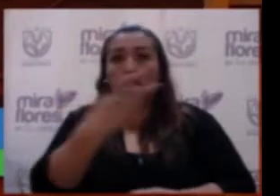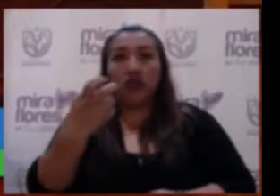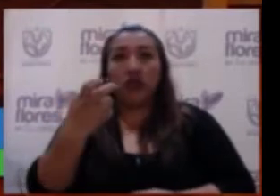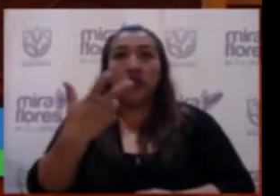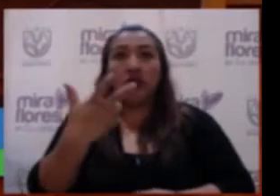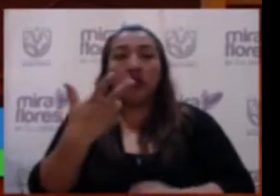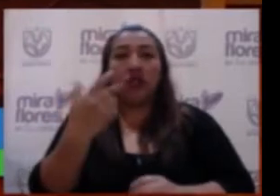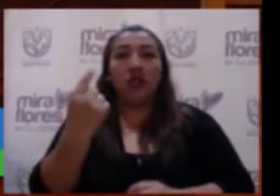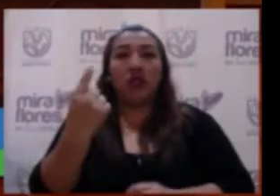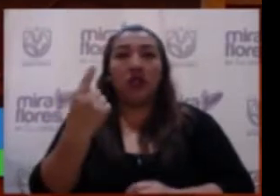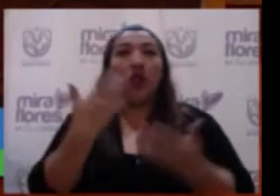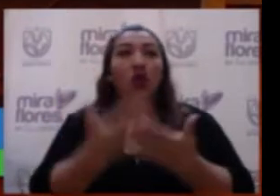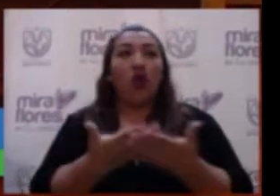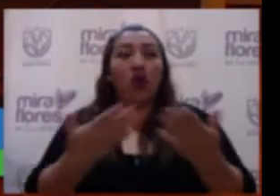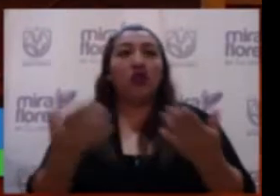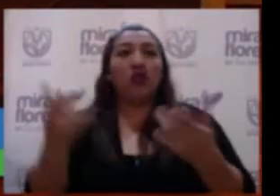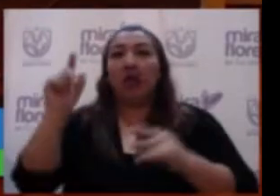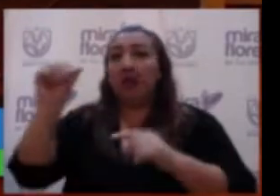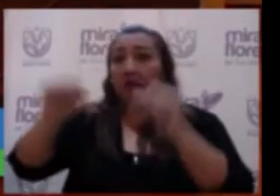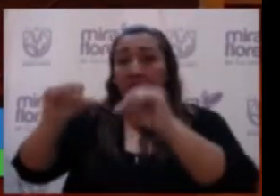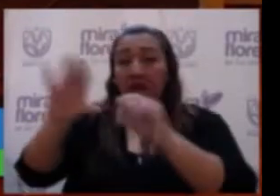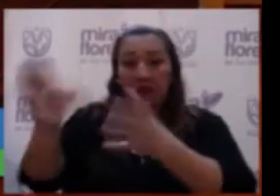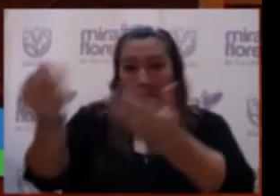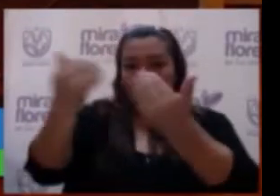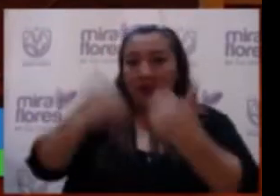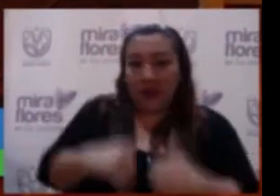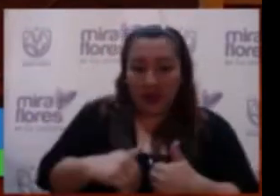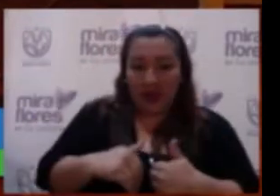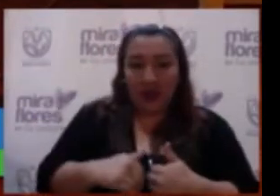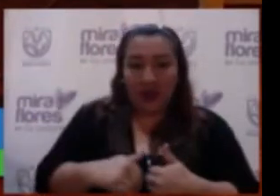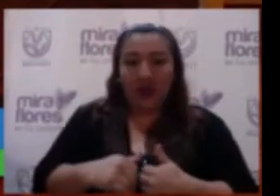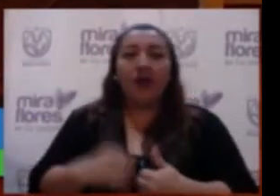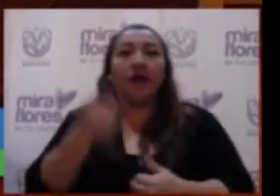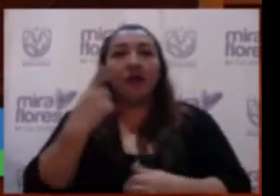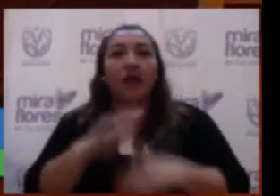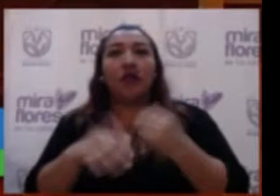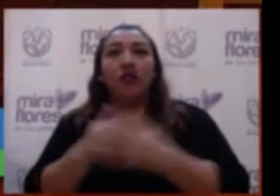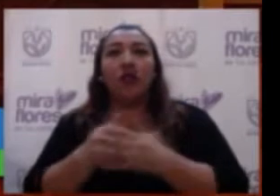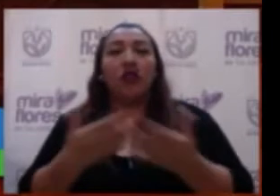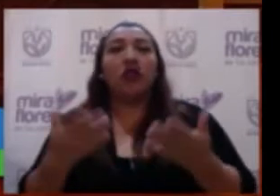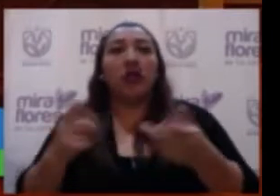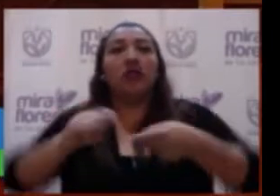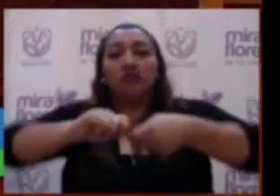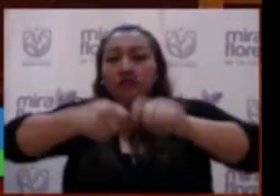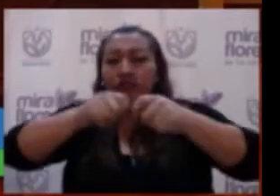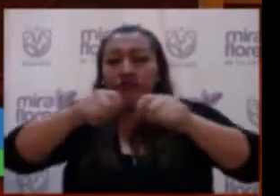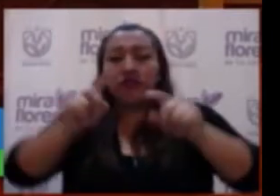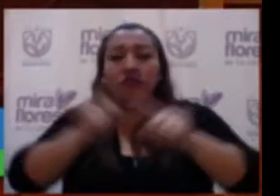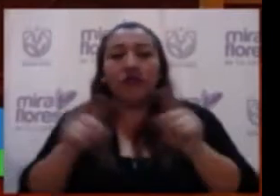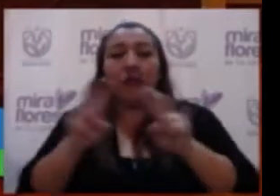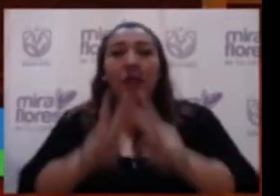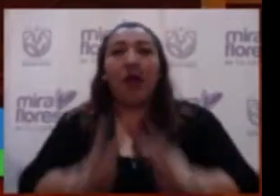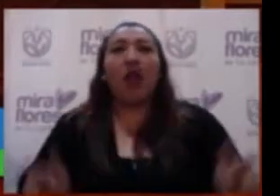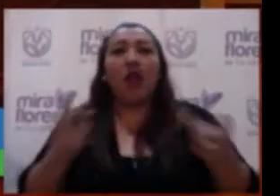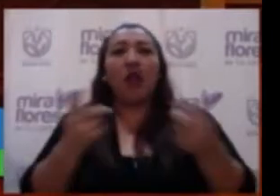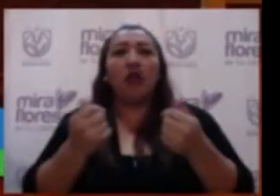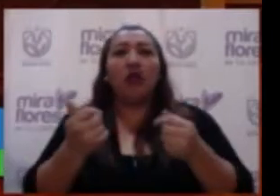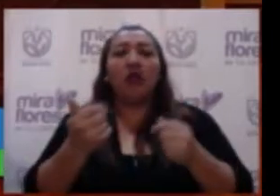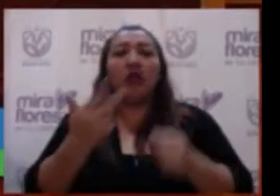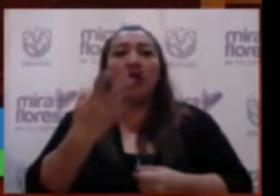231 bienes dados de baja, calificados como residuos de aparatos eléctricos y electrónicos, cuyo valor es